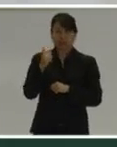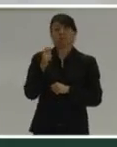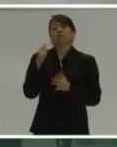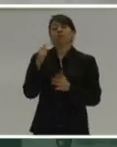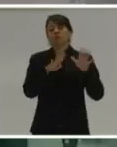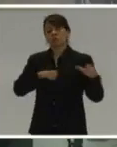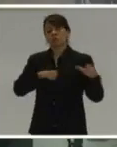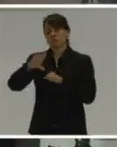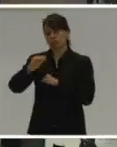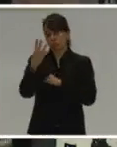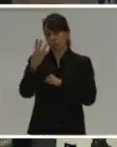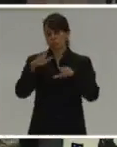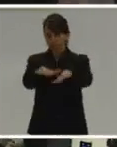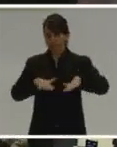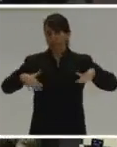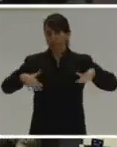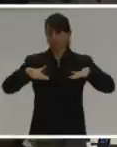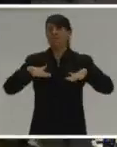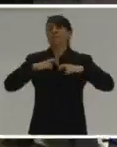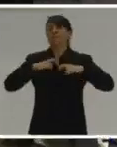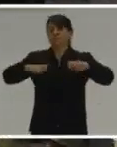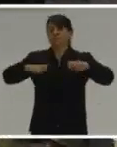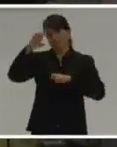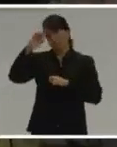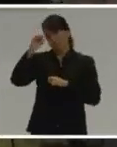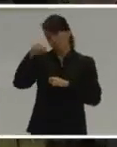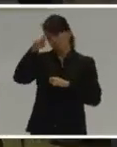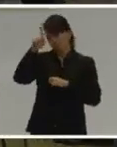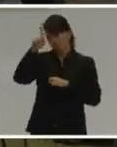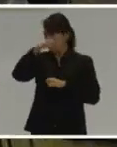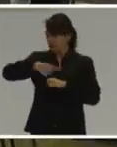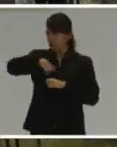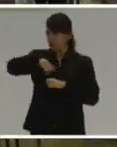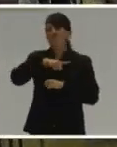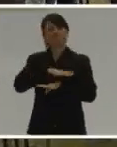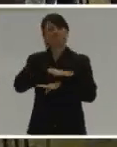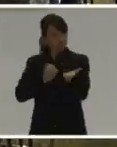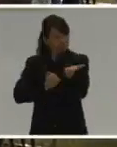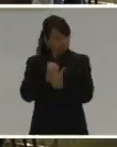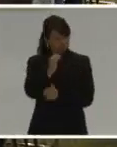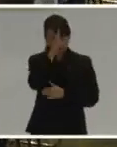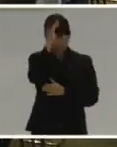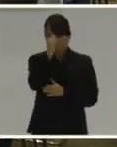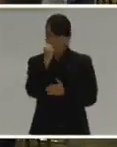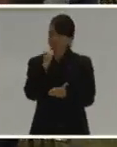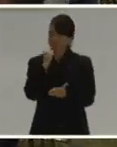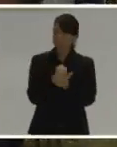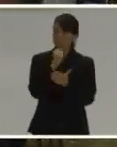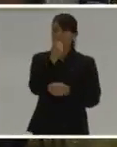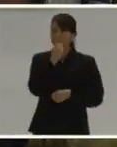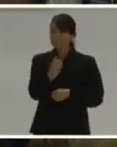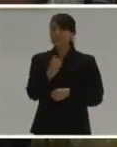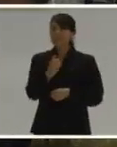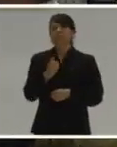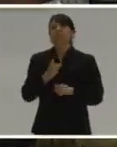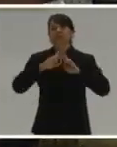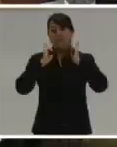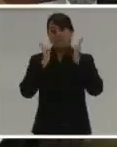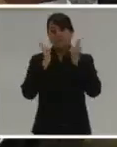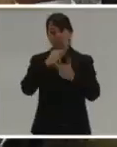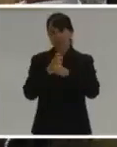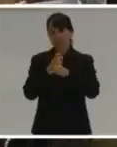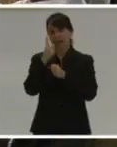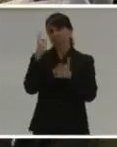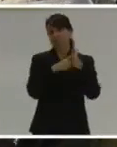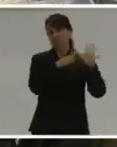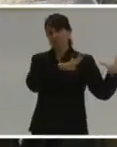General de la ONU eligió esta fecha para conmemorar la primera reunión que en 1982 tuvo